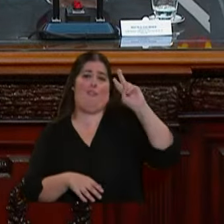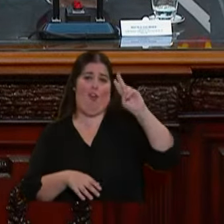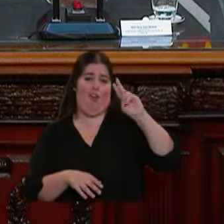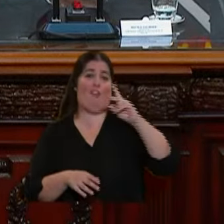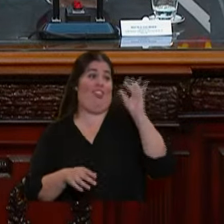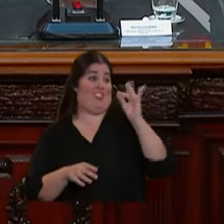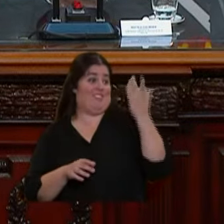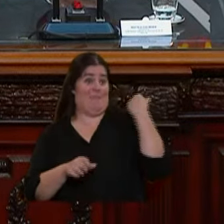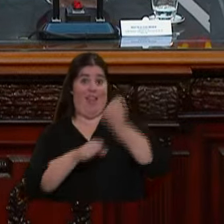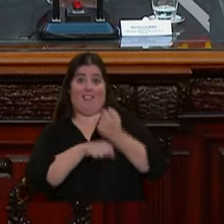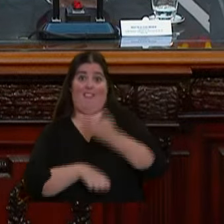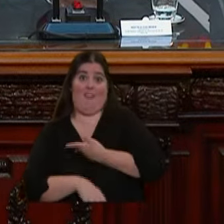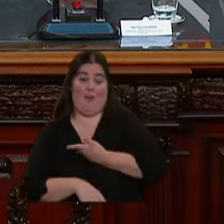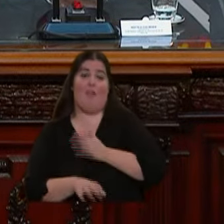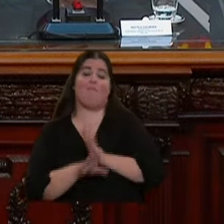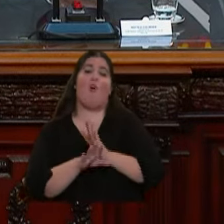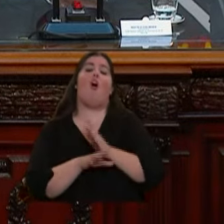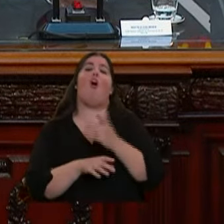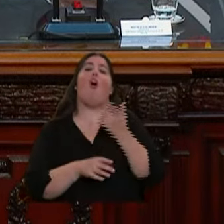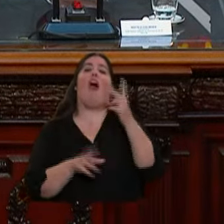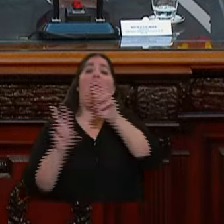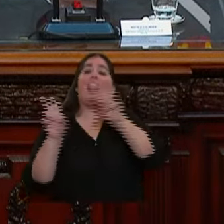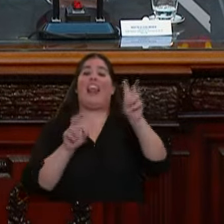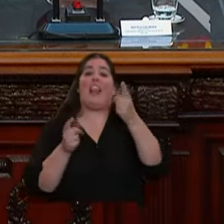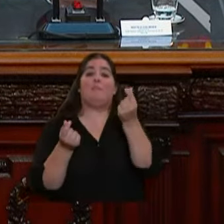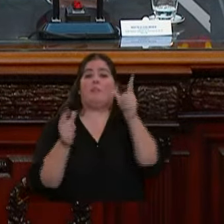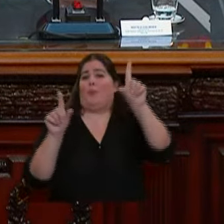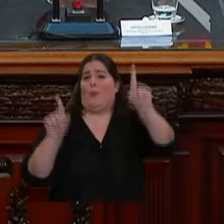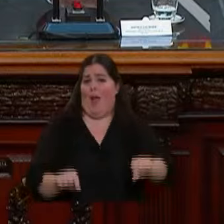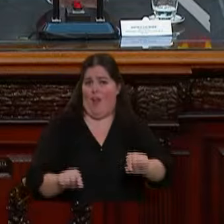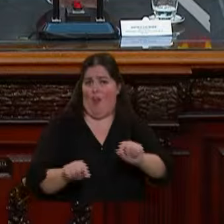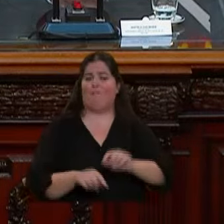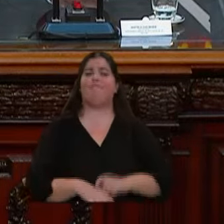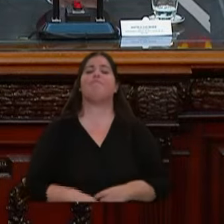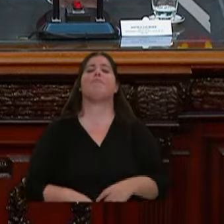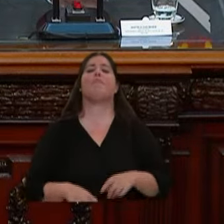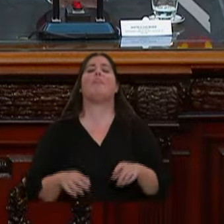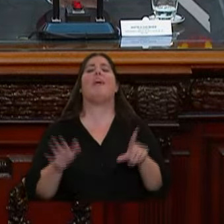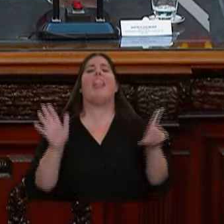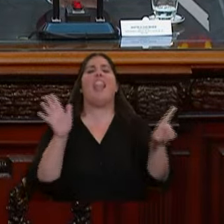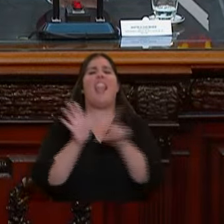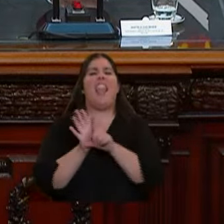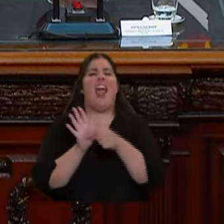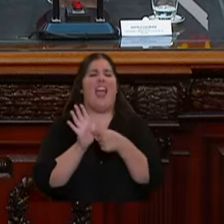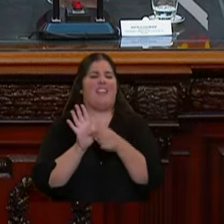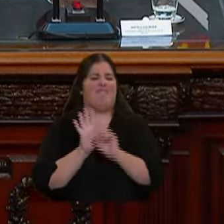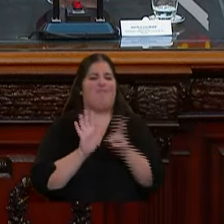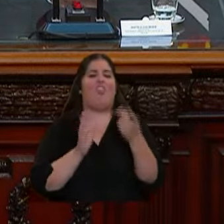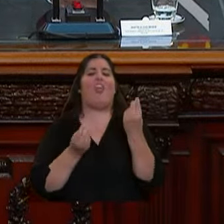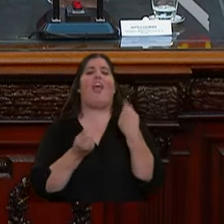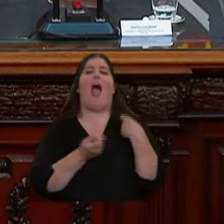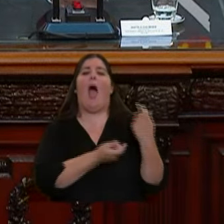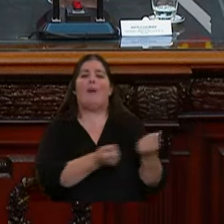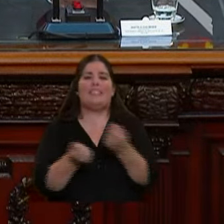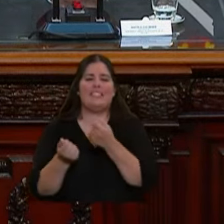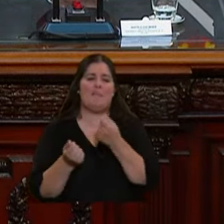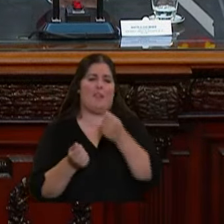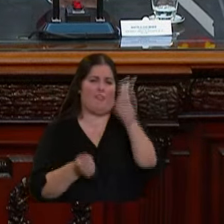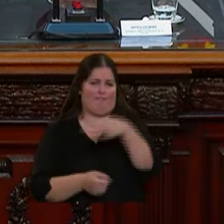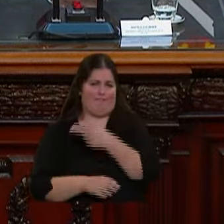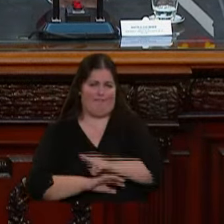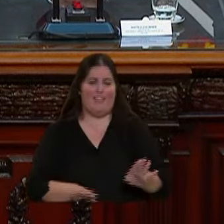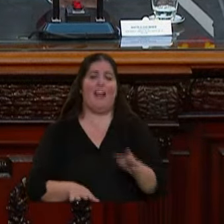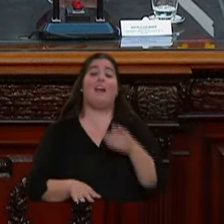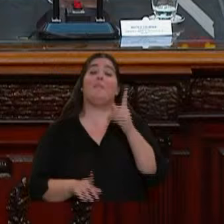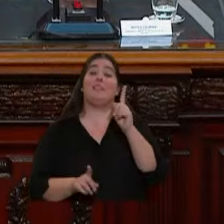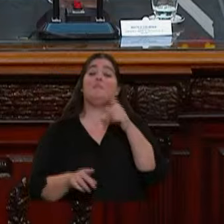el valor en términos reales de los alquileres bajó. Derogamos también la nefasta ley de abastecimiento, que era una herramienta